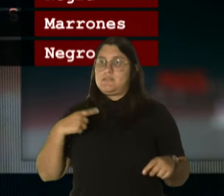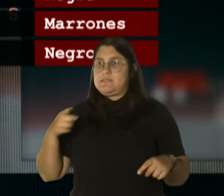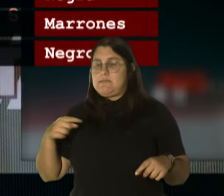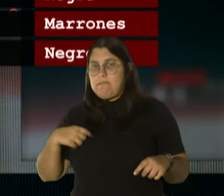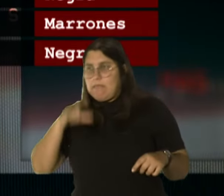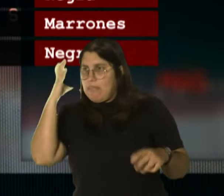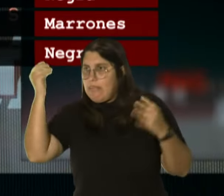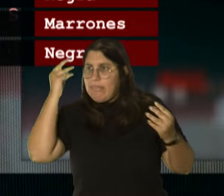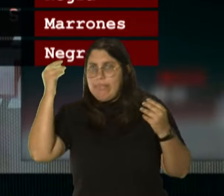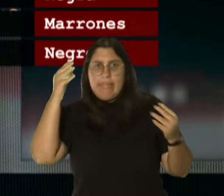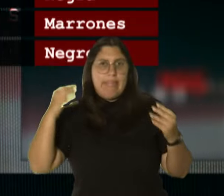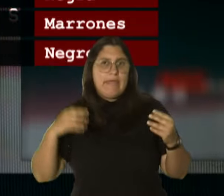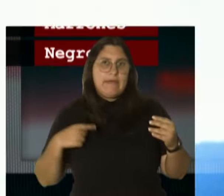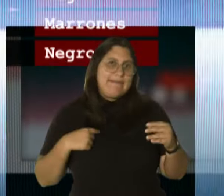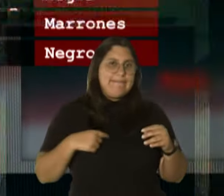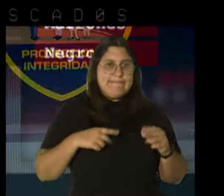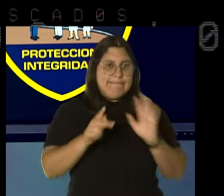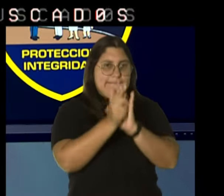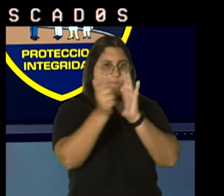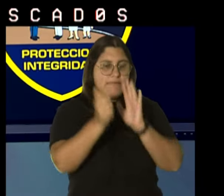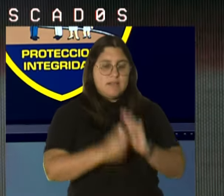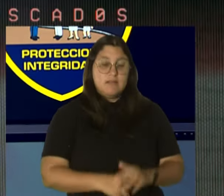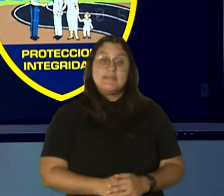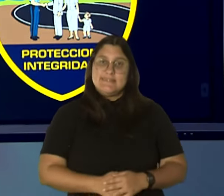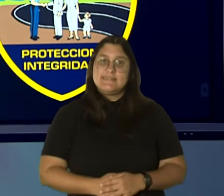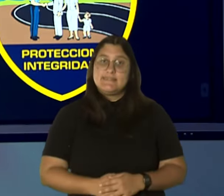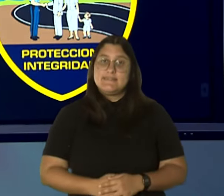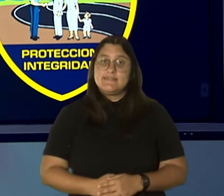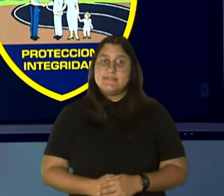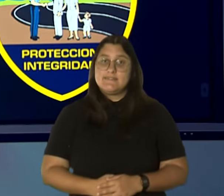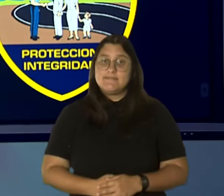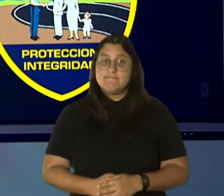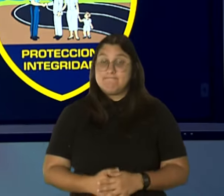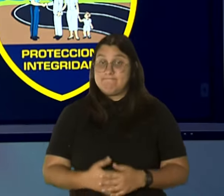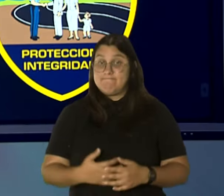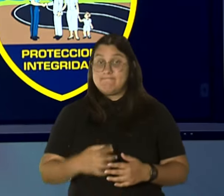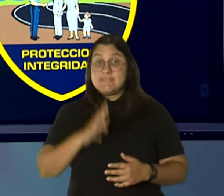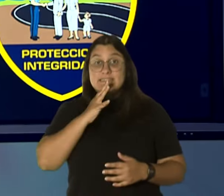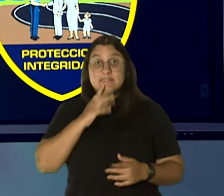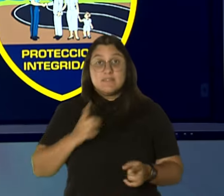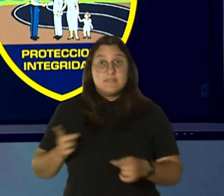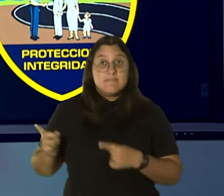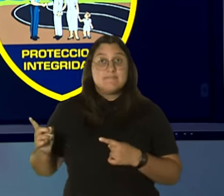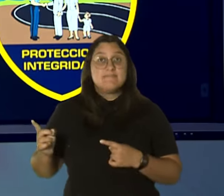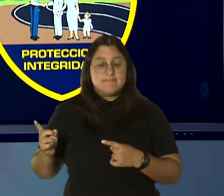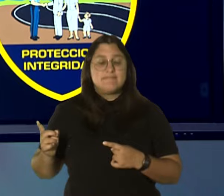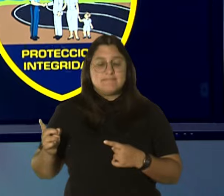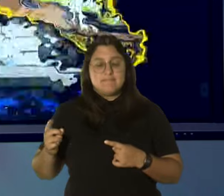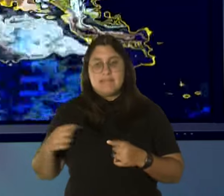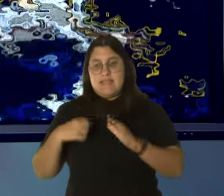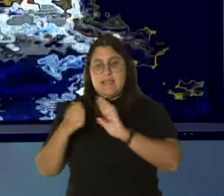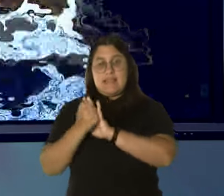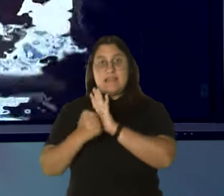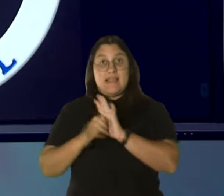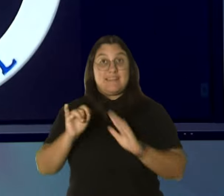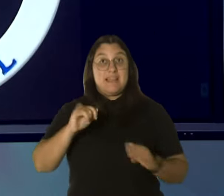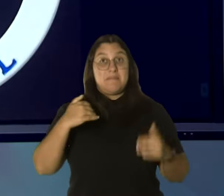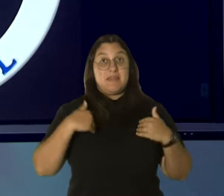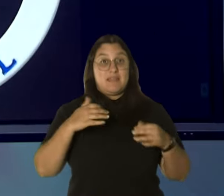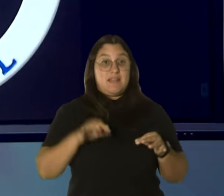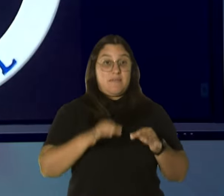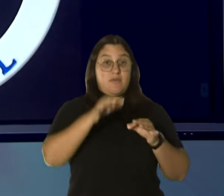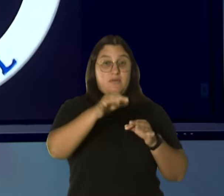delitos todavía okay damas y caballeros hablamos de esta persona con orden de arresto a nivel Estatal pero también